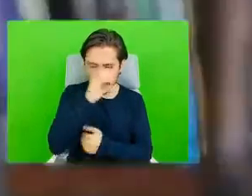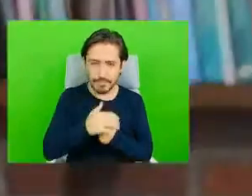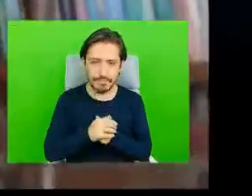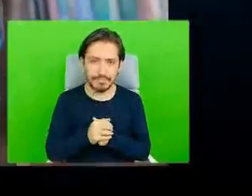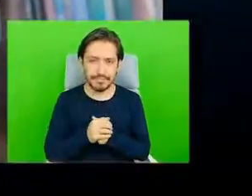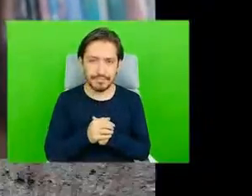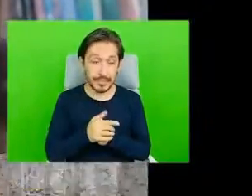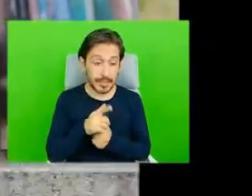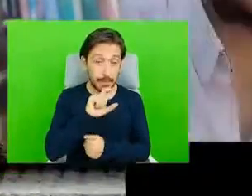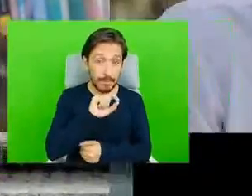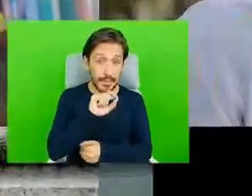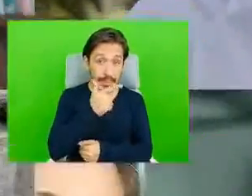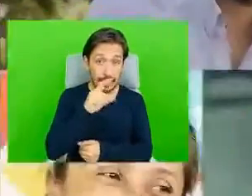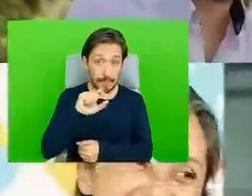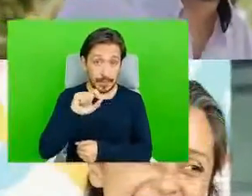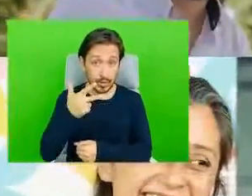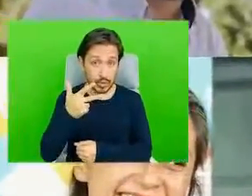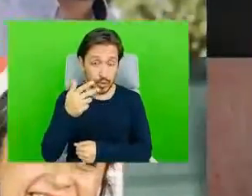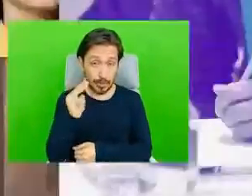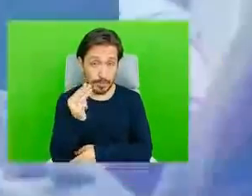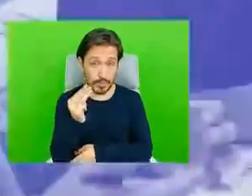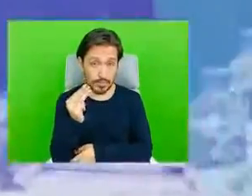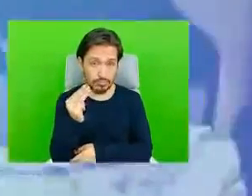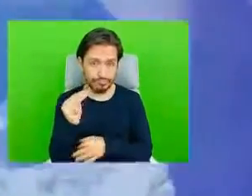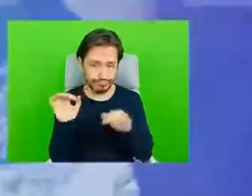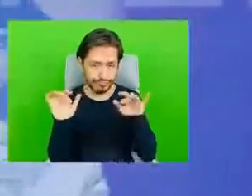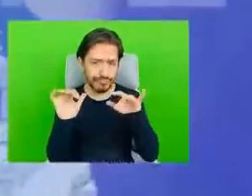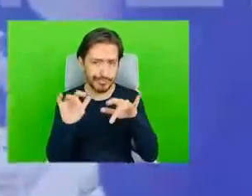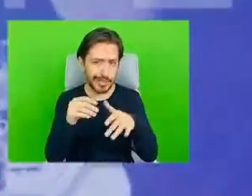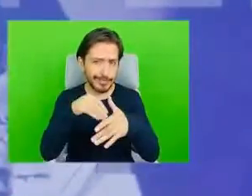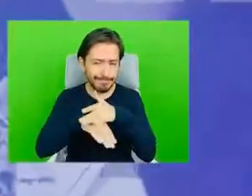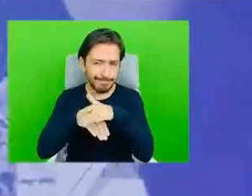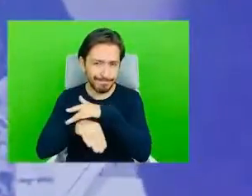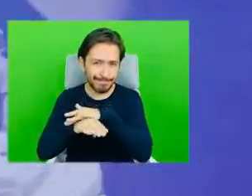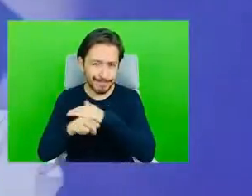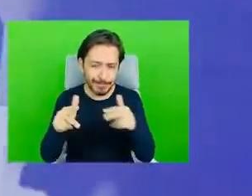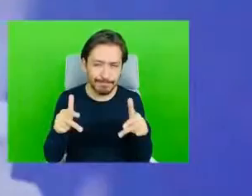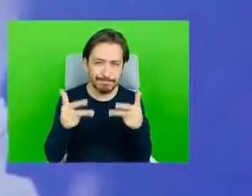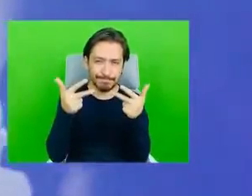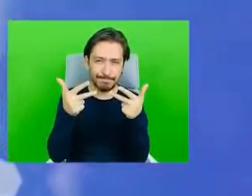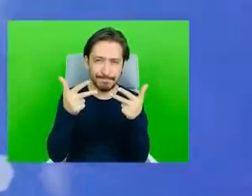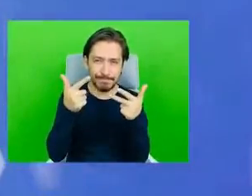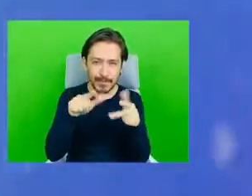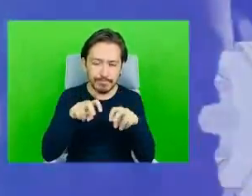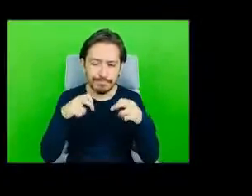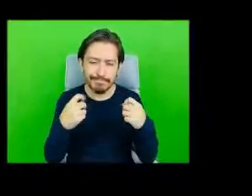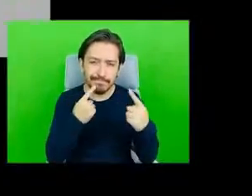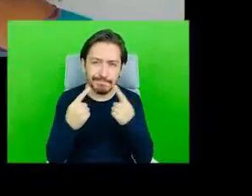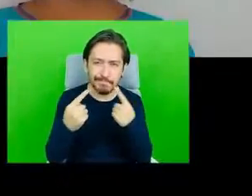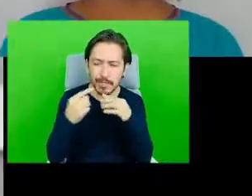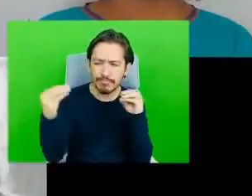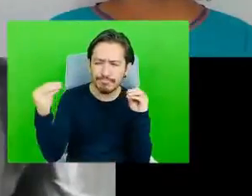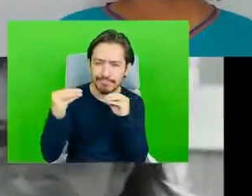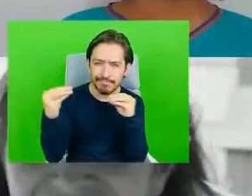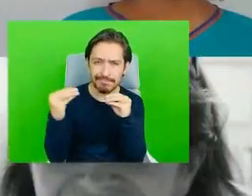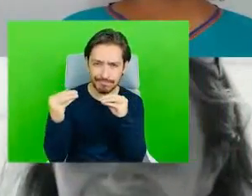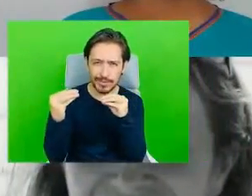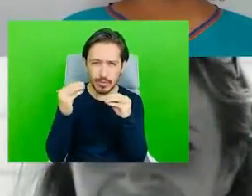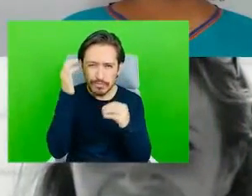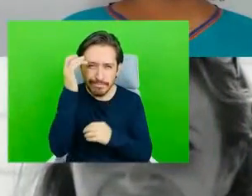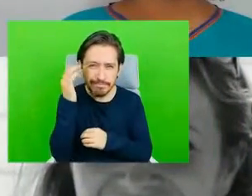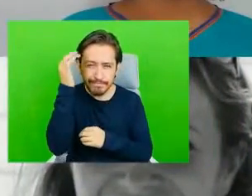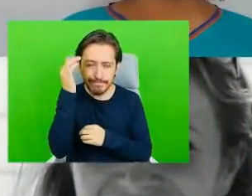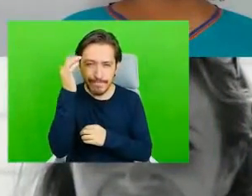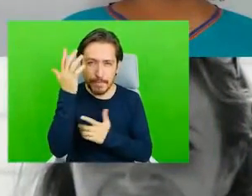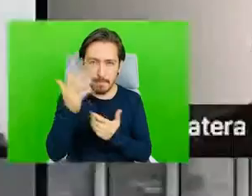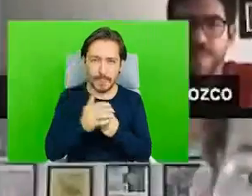27 y 28 de mayo a la serie de conversaciones, diálogos y reflexiones que llevamos a cabo en el marco